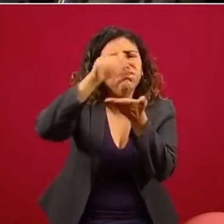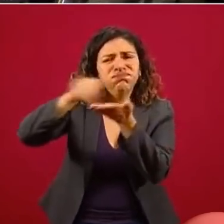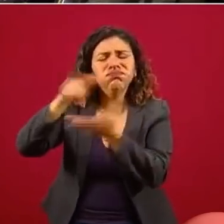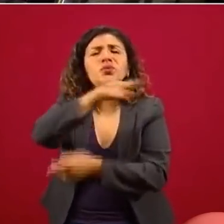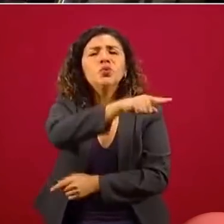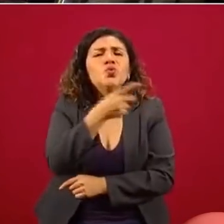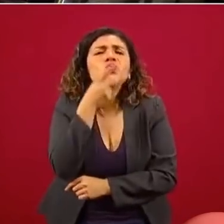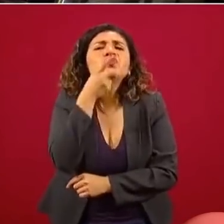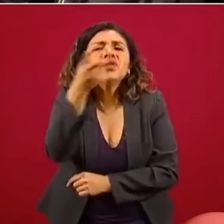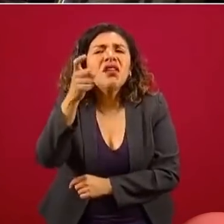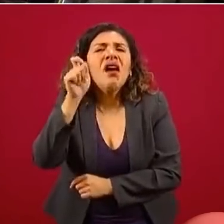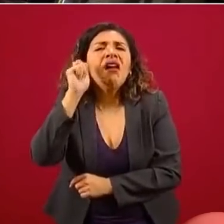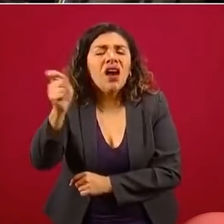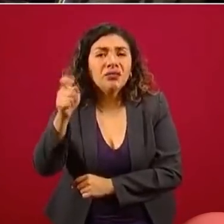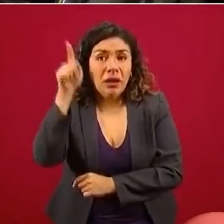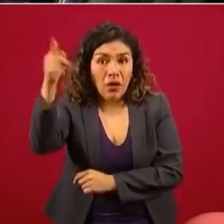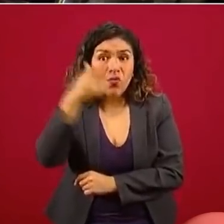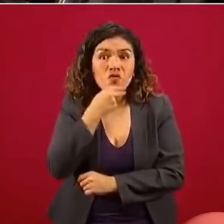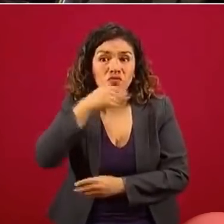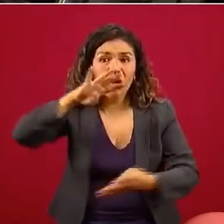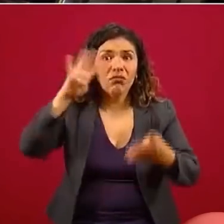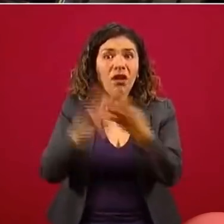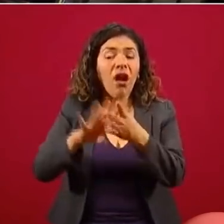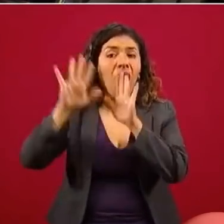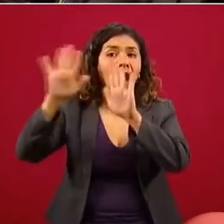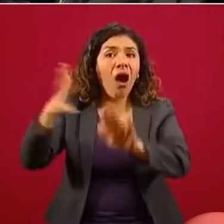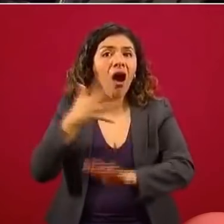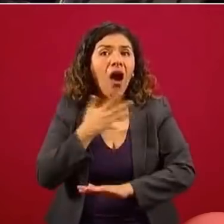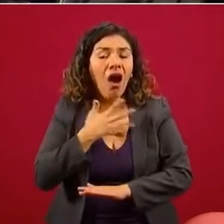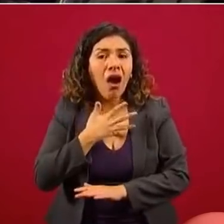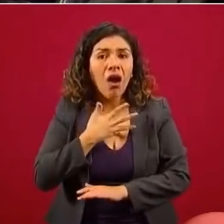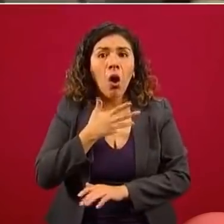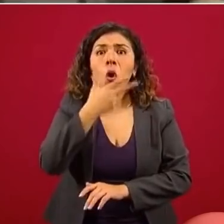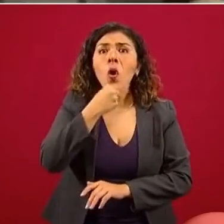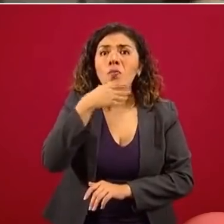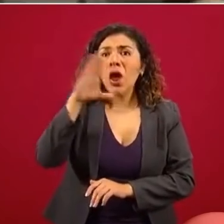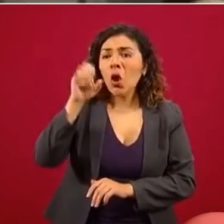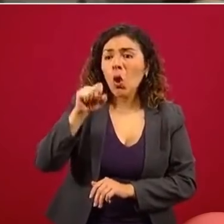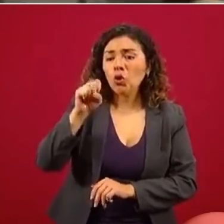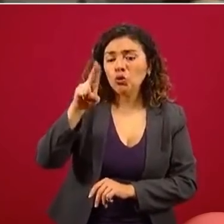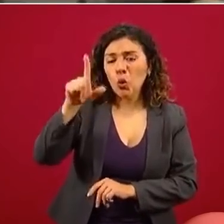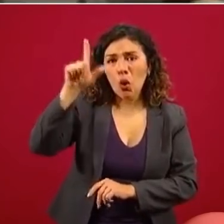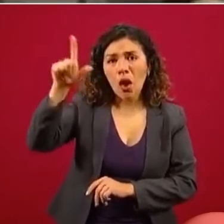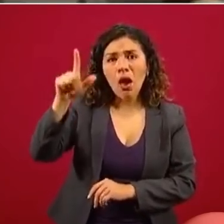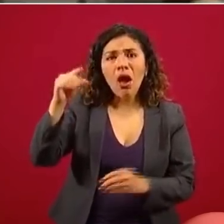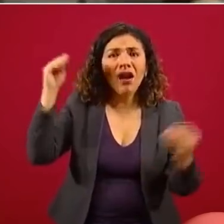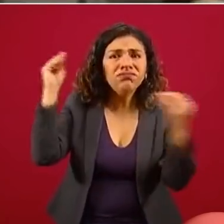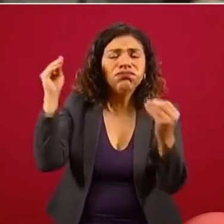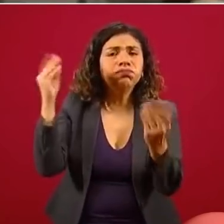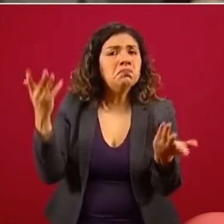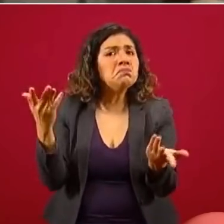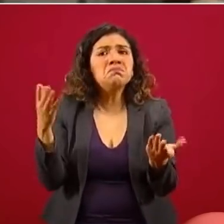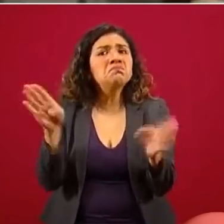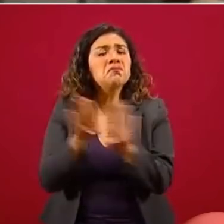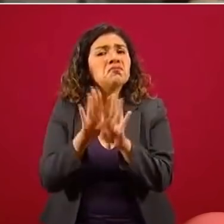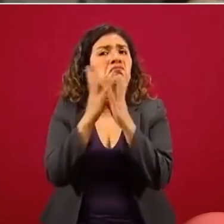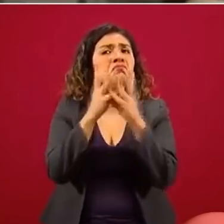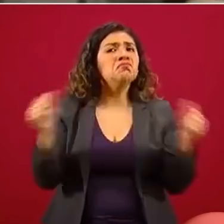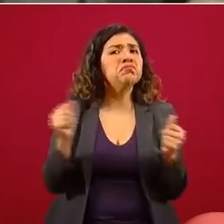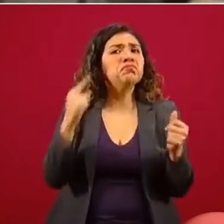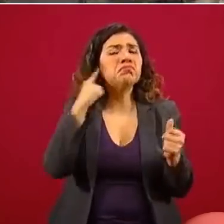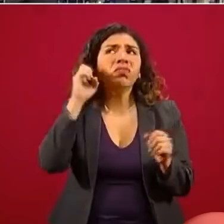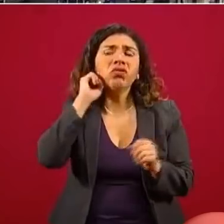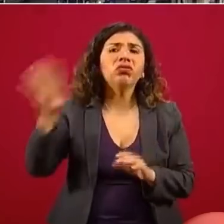decir a este hombre que está en la cárcel y que el cónsul de Michigan pues prácticamente tiene oídos